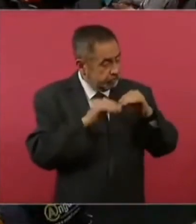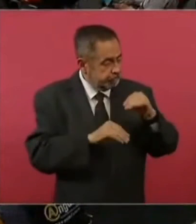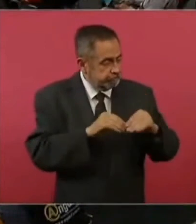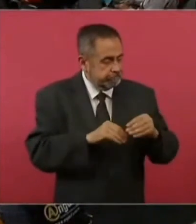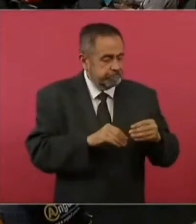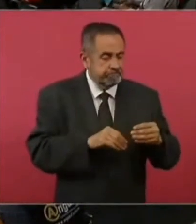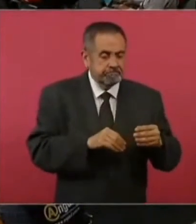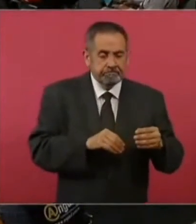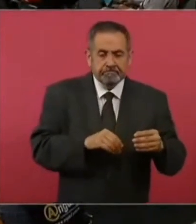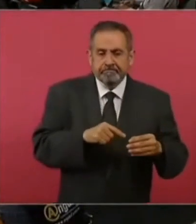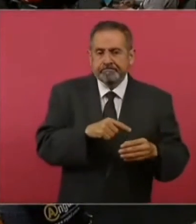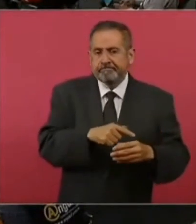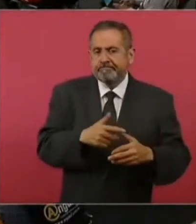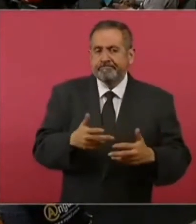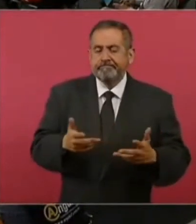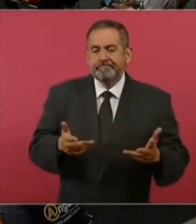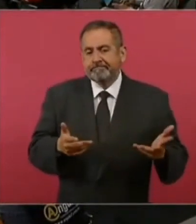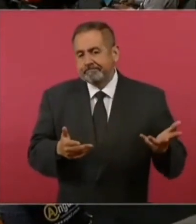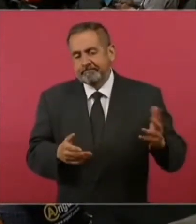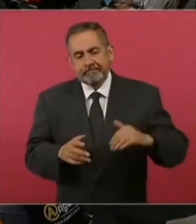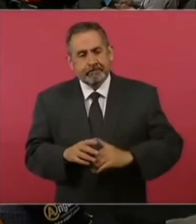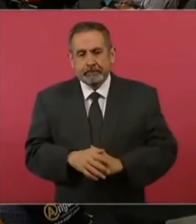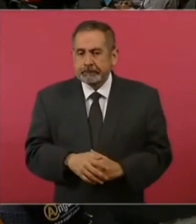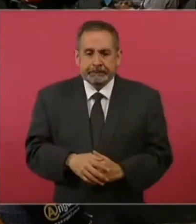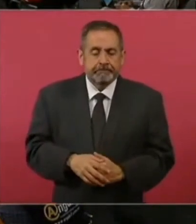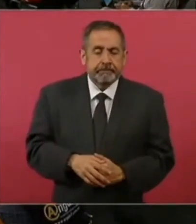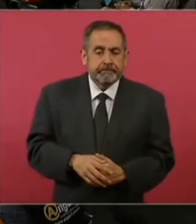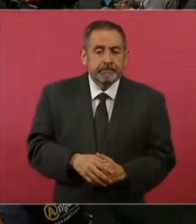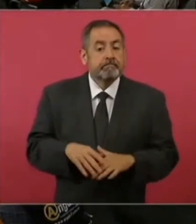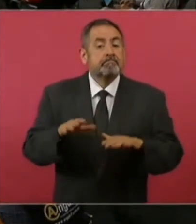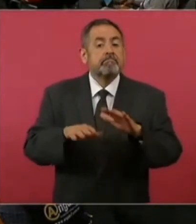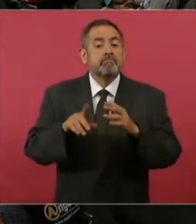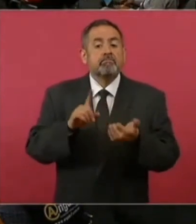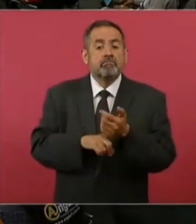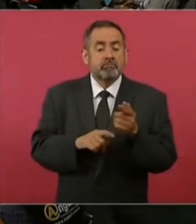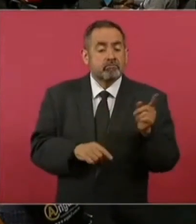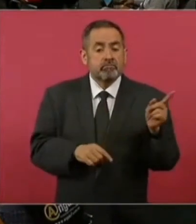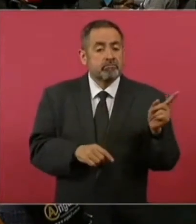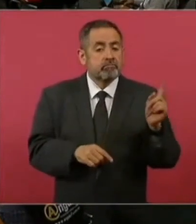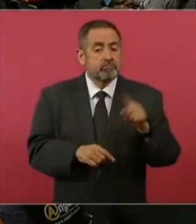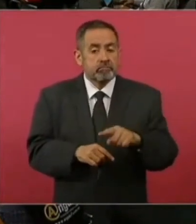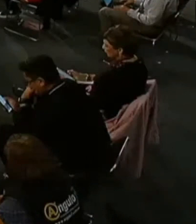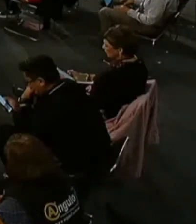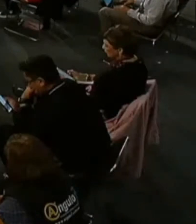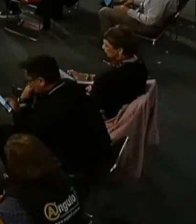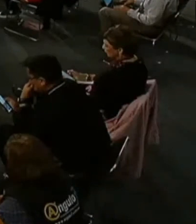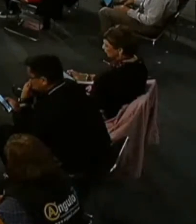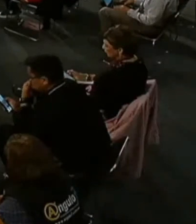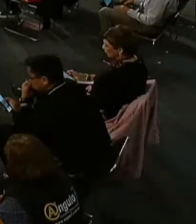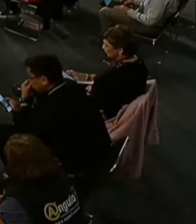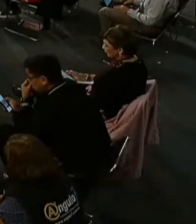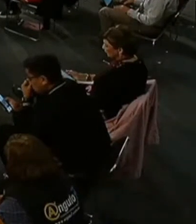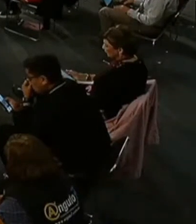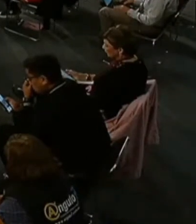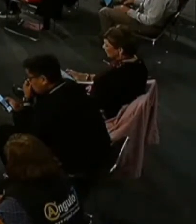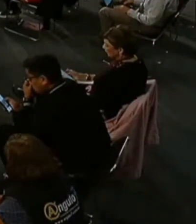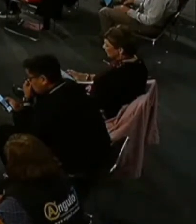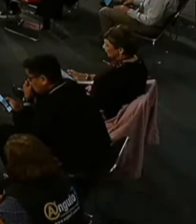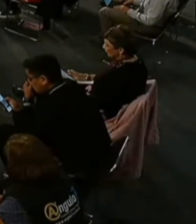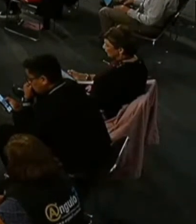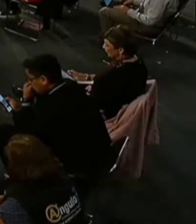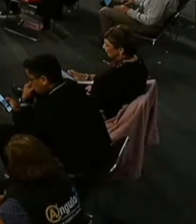viene el corte, ¿no? A veces hasta se atreven a agregarle cosas a sus